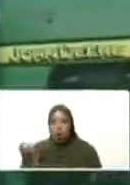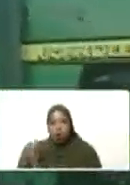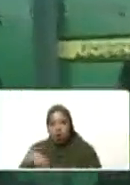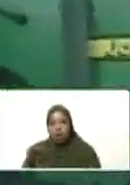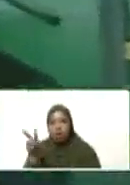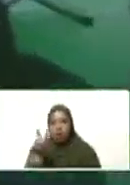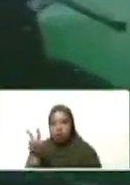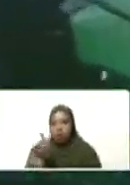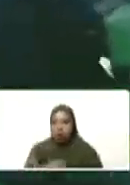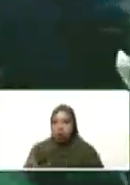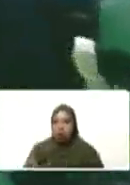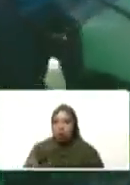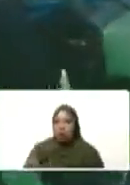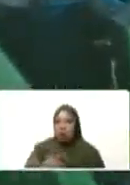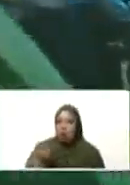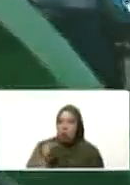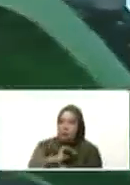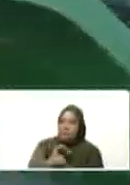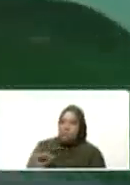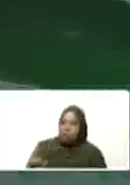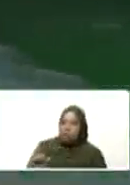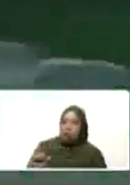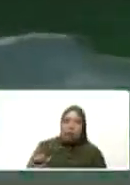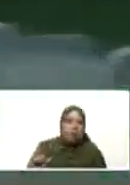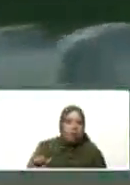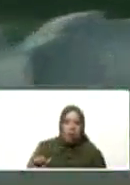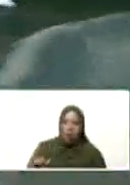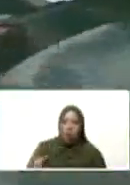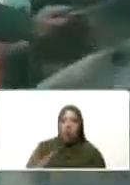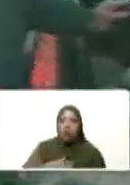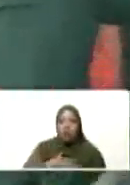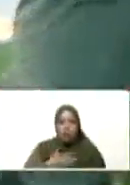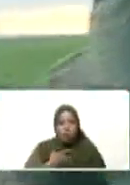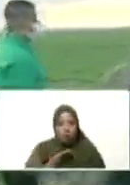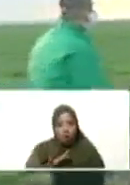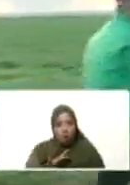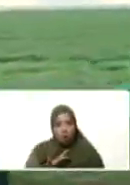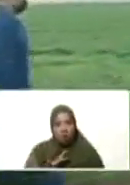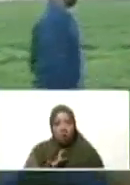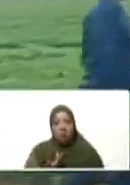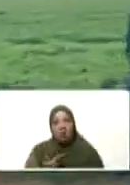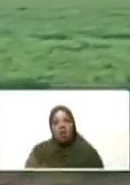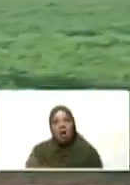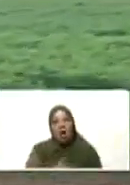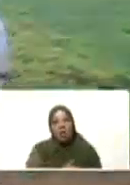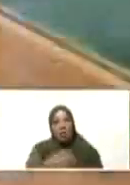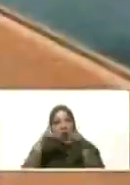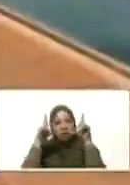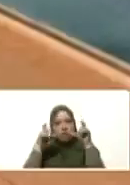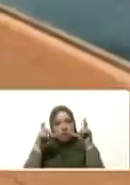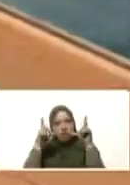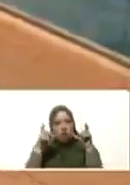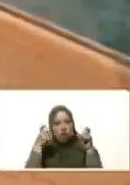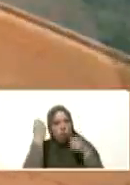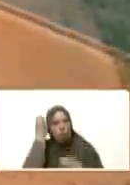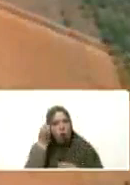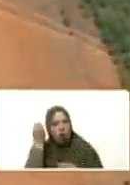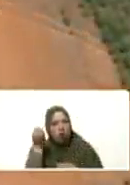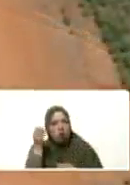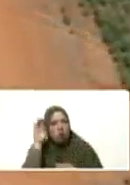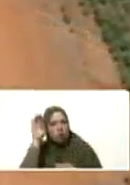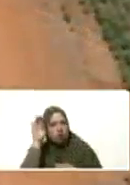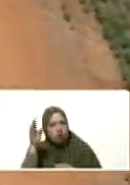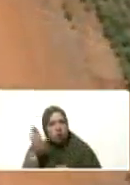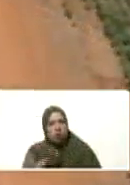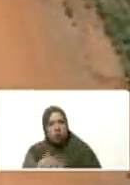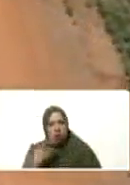esto era otro país, que era una cuestión de fotografía, y pudieron palpar, se pudieron meter